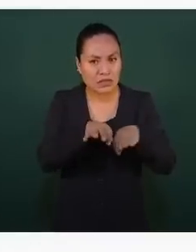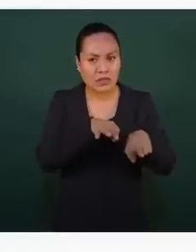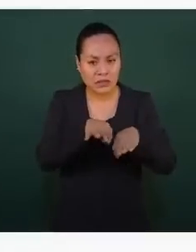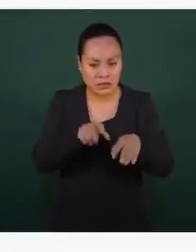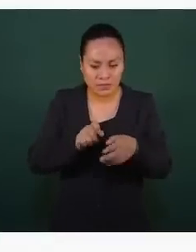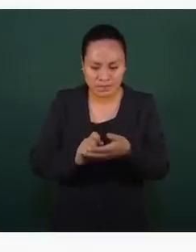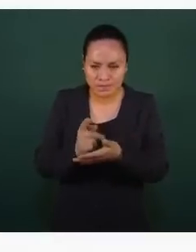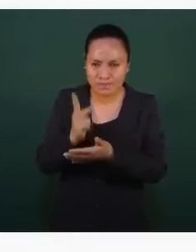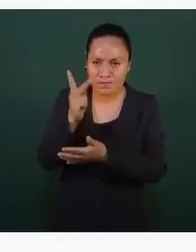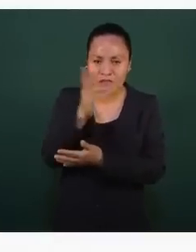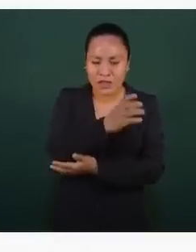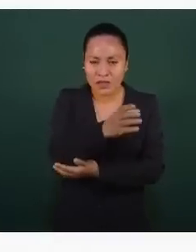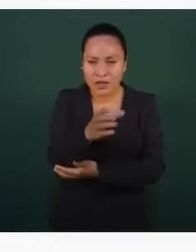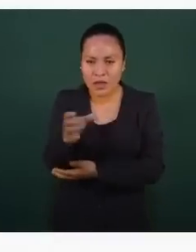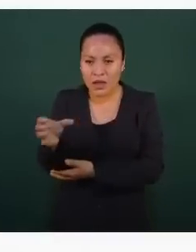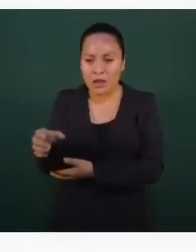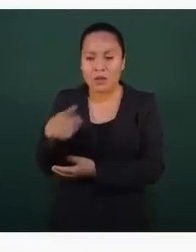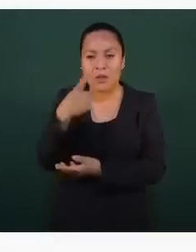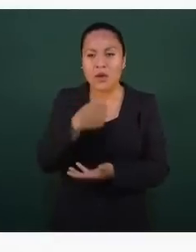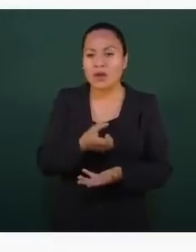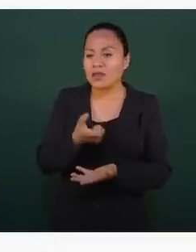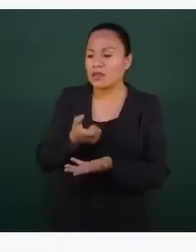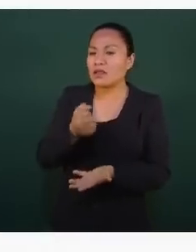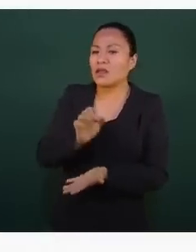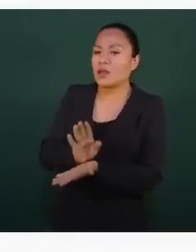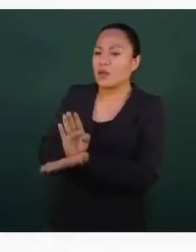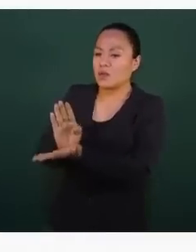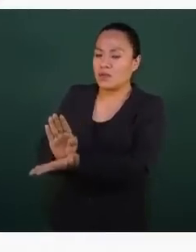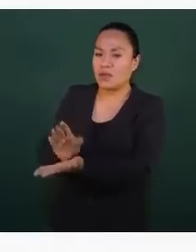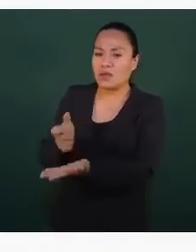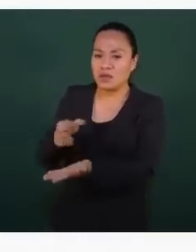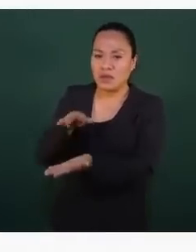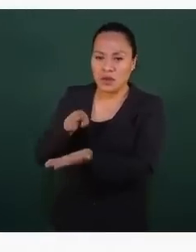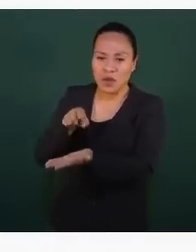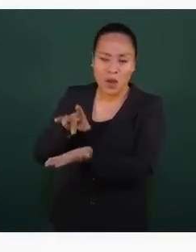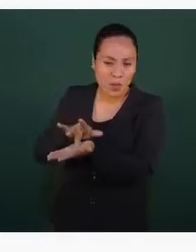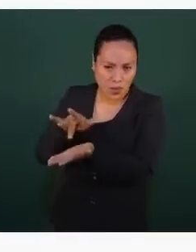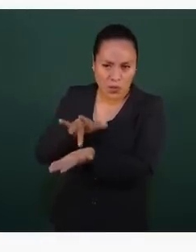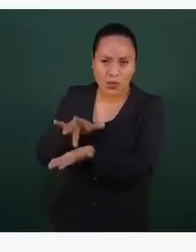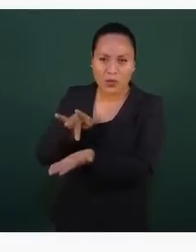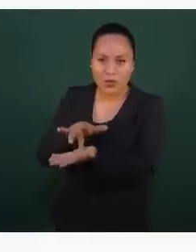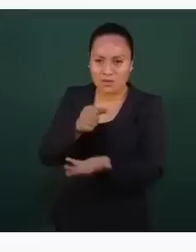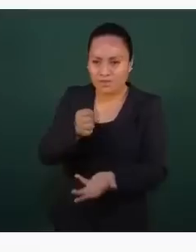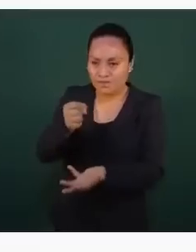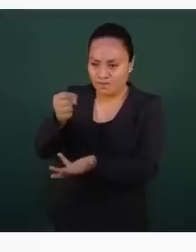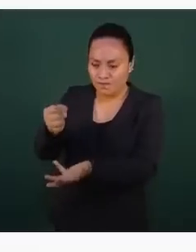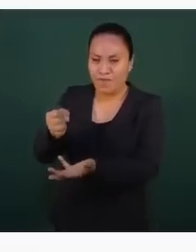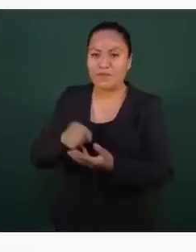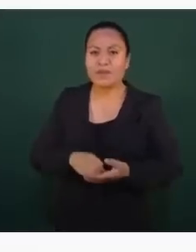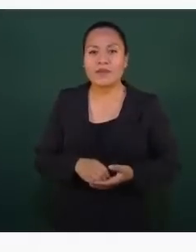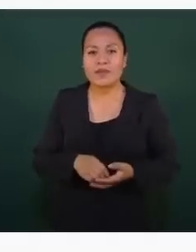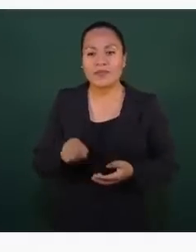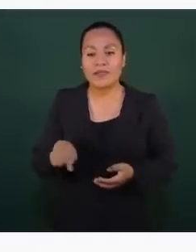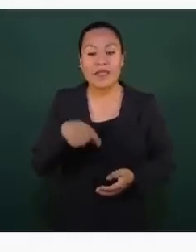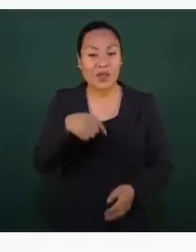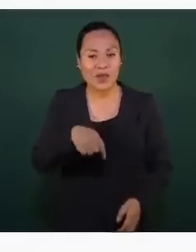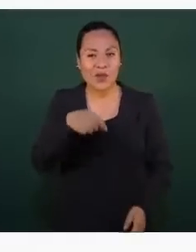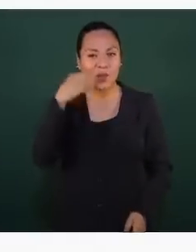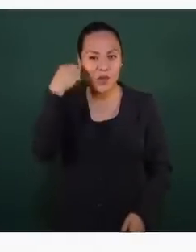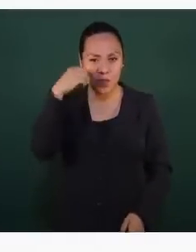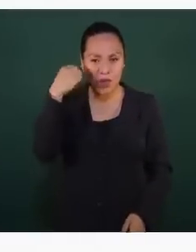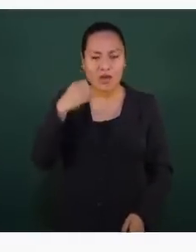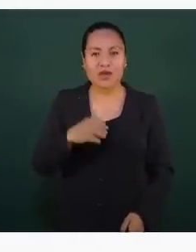un salario para cultivar sus tierras. Aquí agrego que ya en el caso de Oaxaca